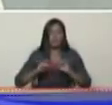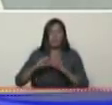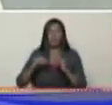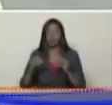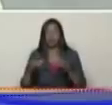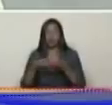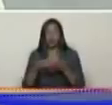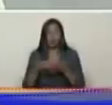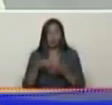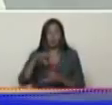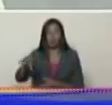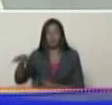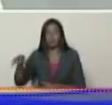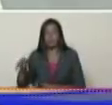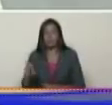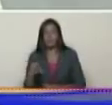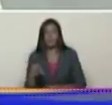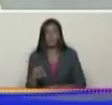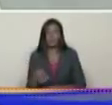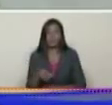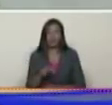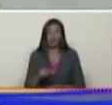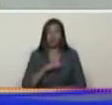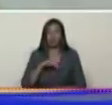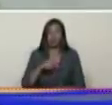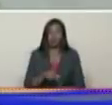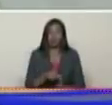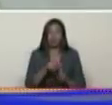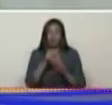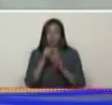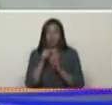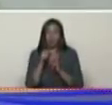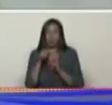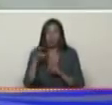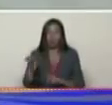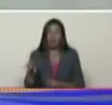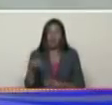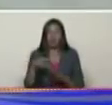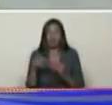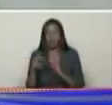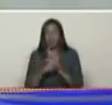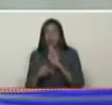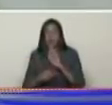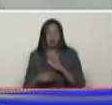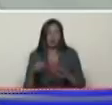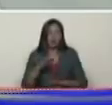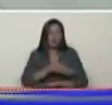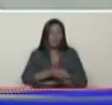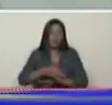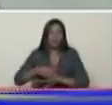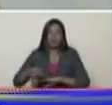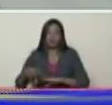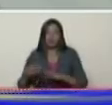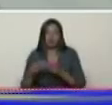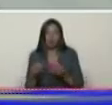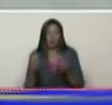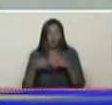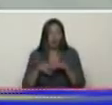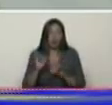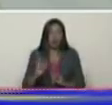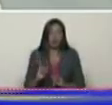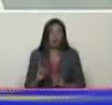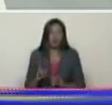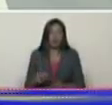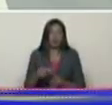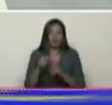los equipos en cada estado, se han seleccionado las ciudades, las parroquias y los municipios, y dentro de esos municipios se han escogido